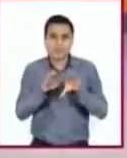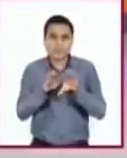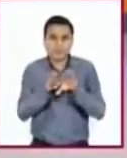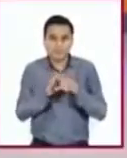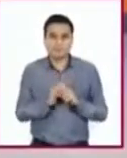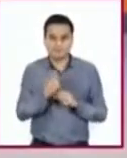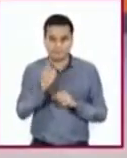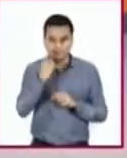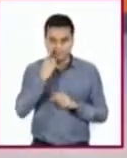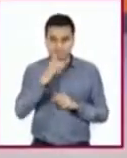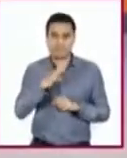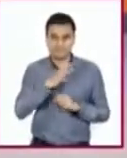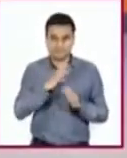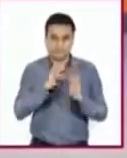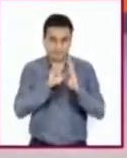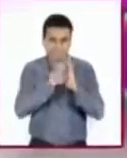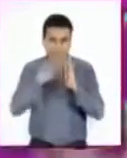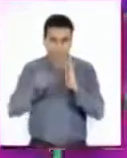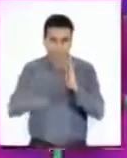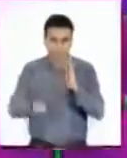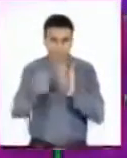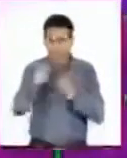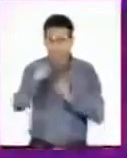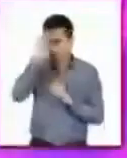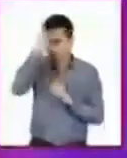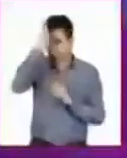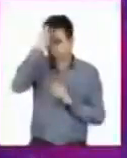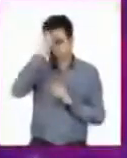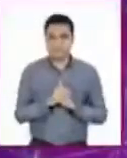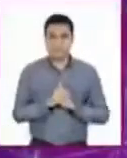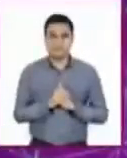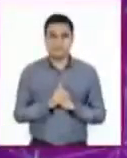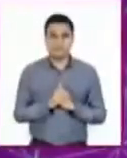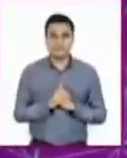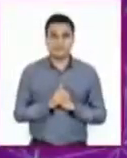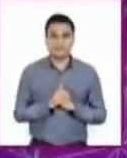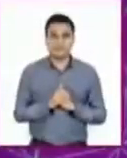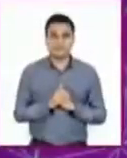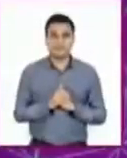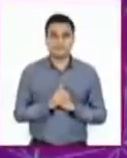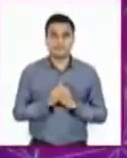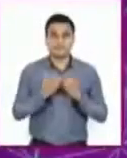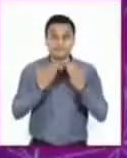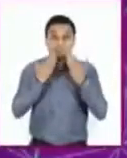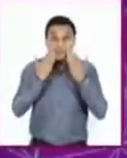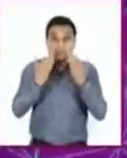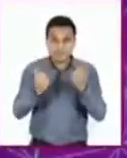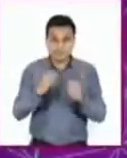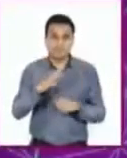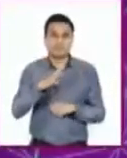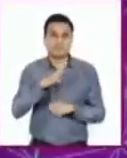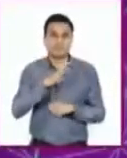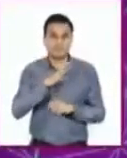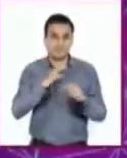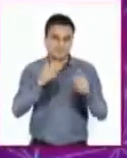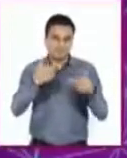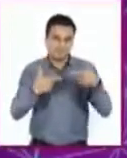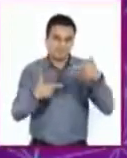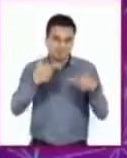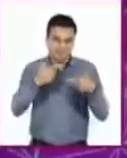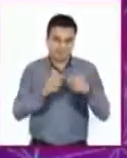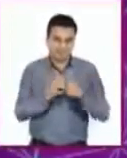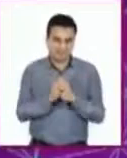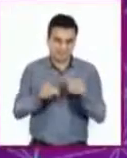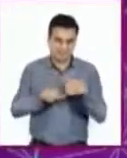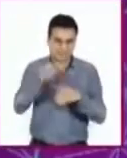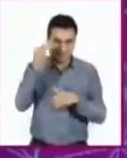siguiente situación? De acuerdo, maestro. En el establo de una granja, en un depósito de leche que estaba vacío,